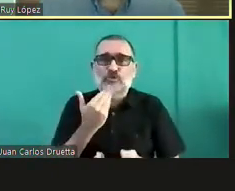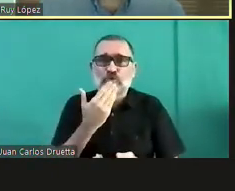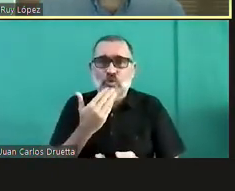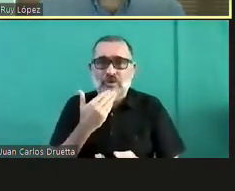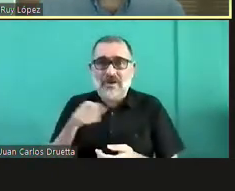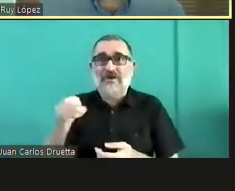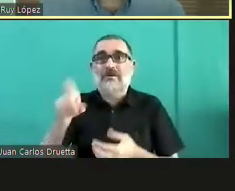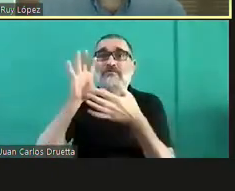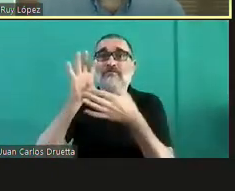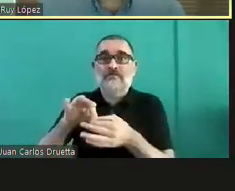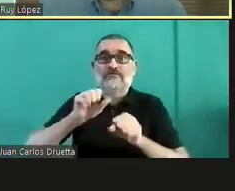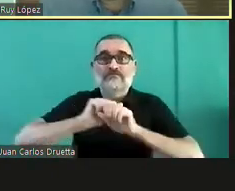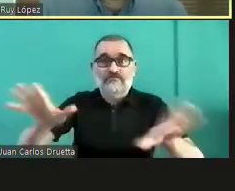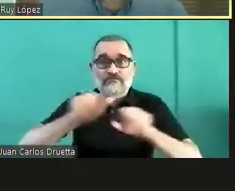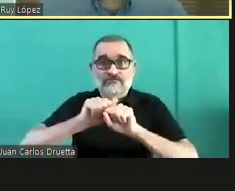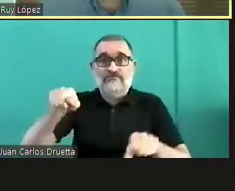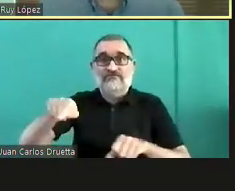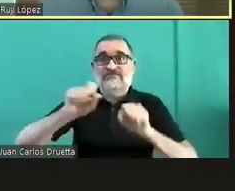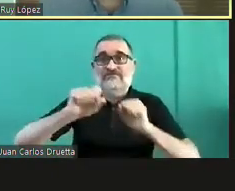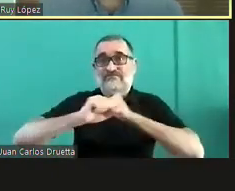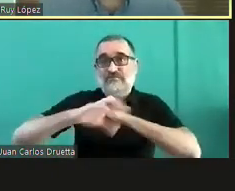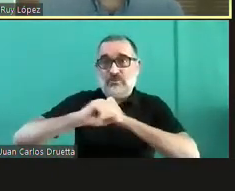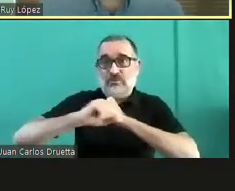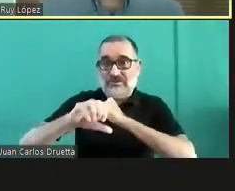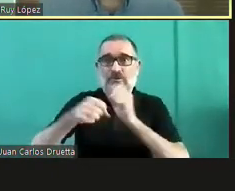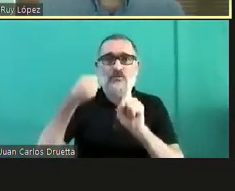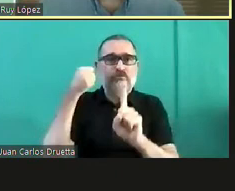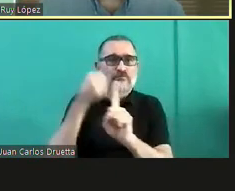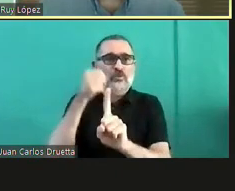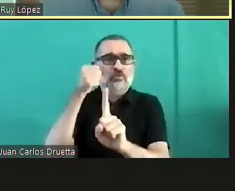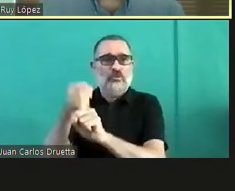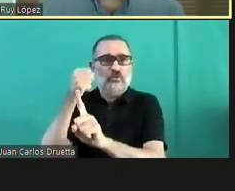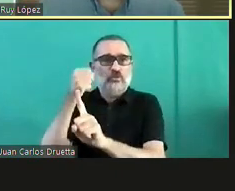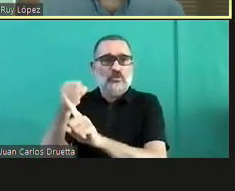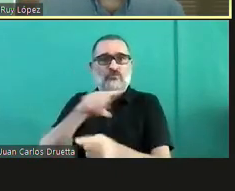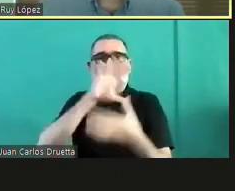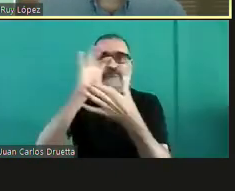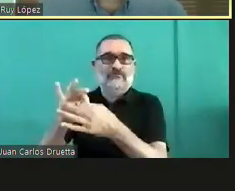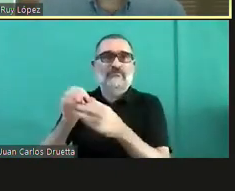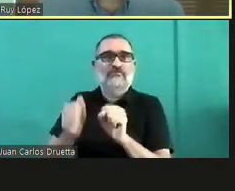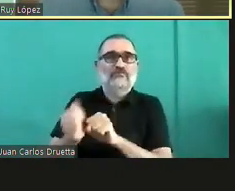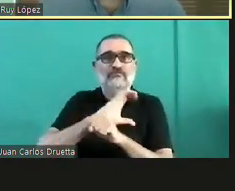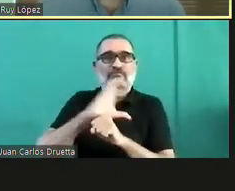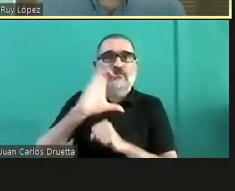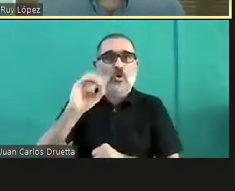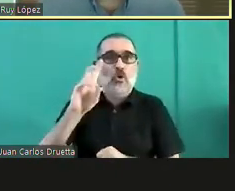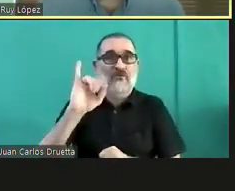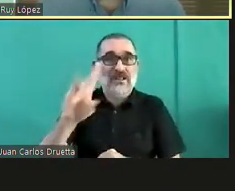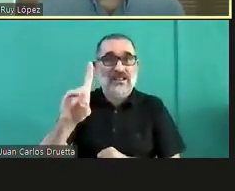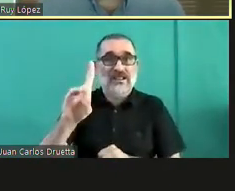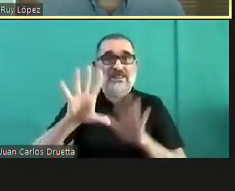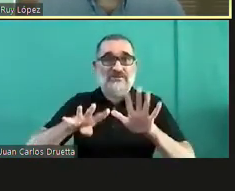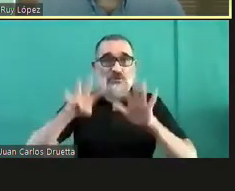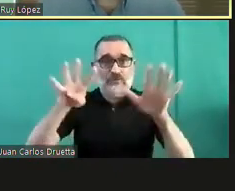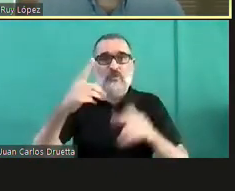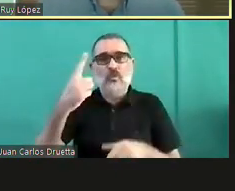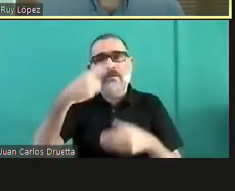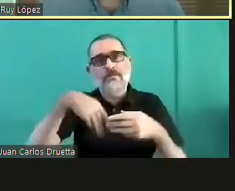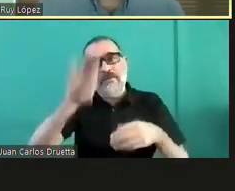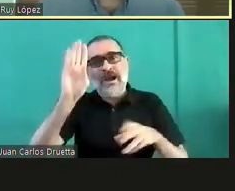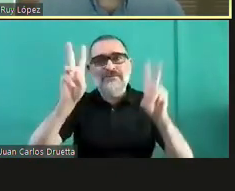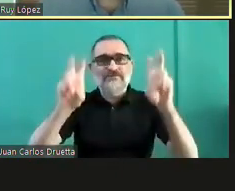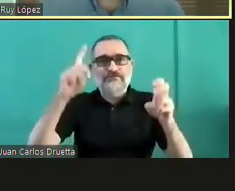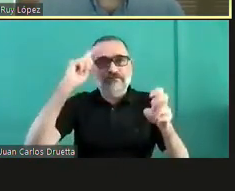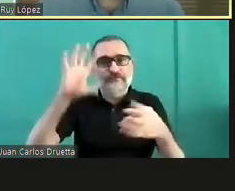es tener si para el 2023 una población libre de